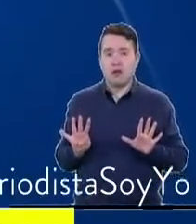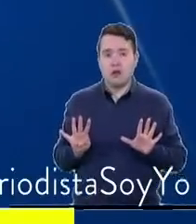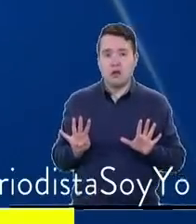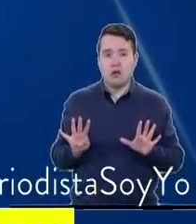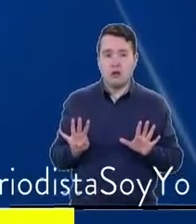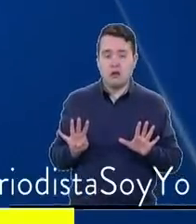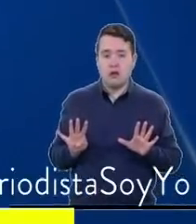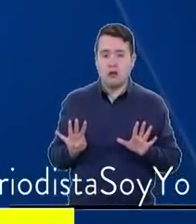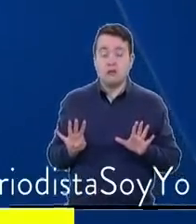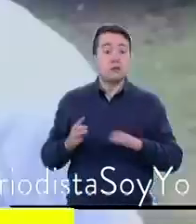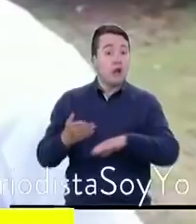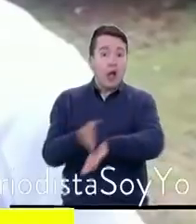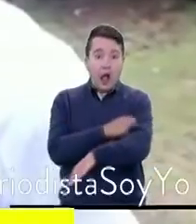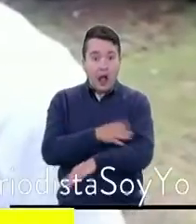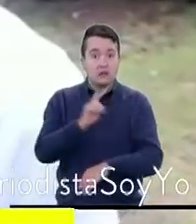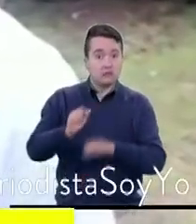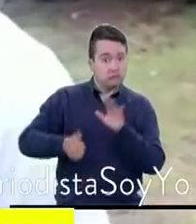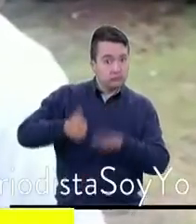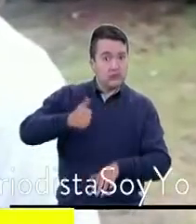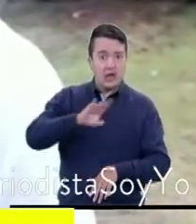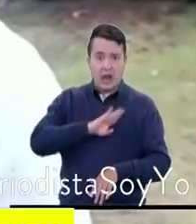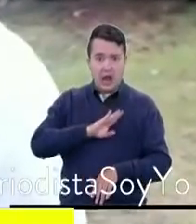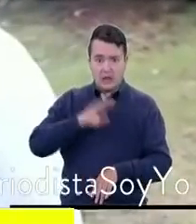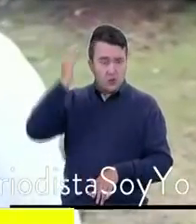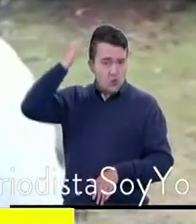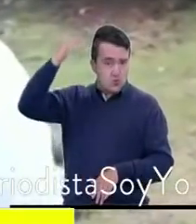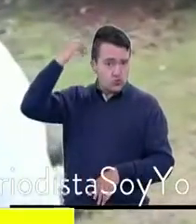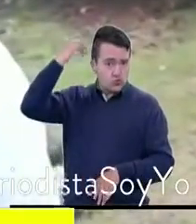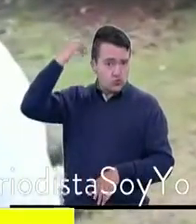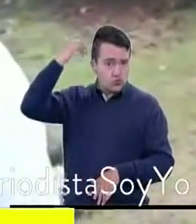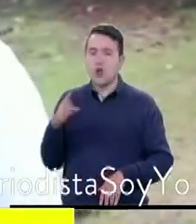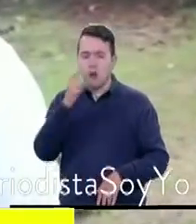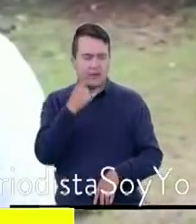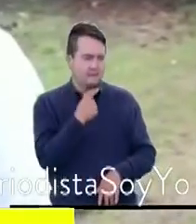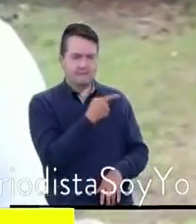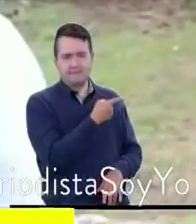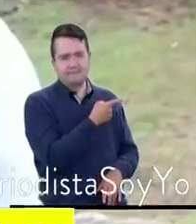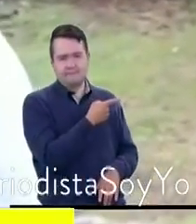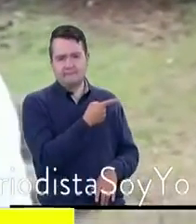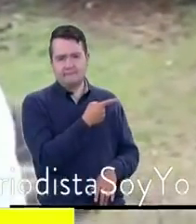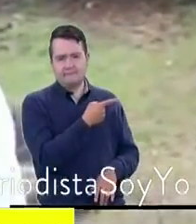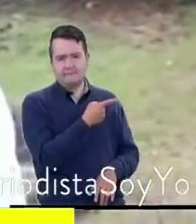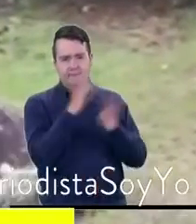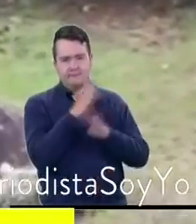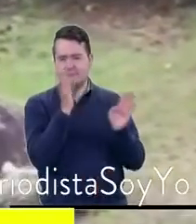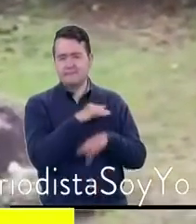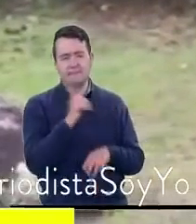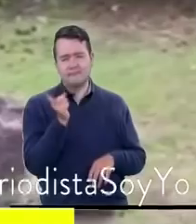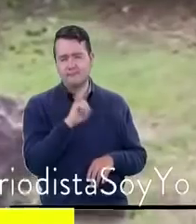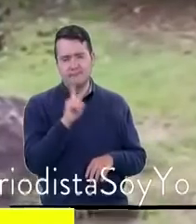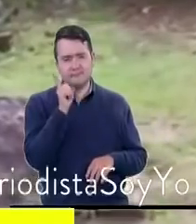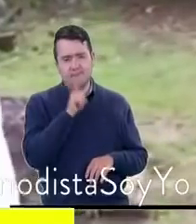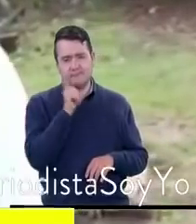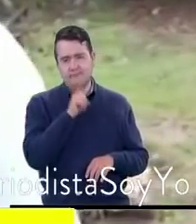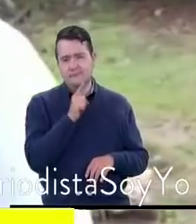tenido conocimiento sobre esto. Nosotros queremos desmentir esta